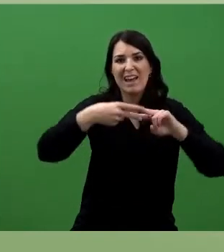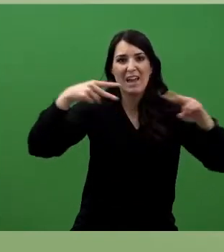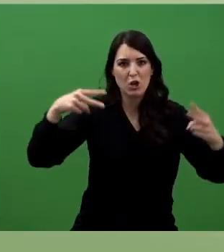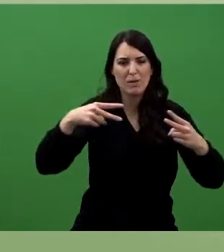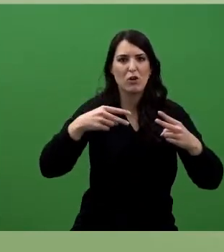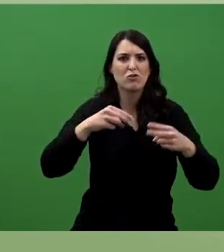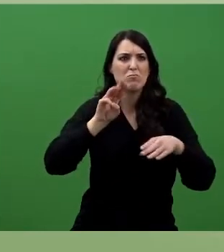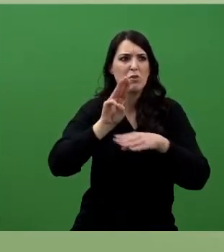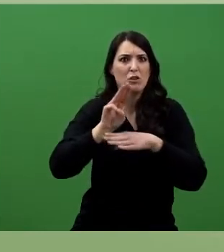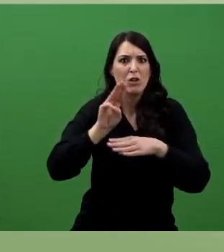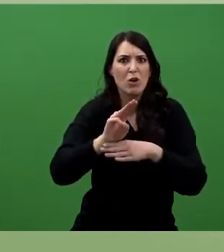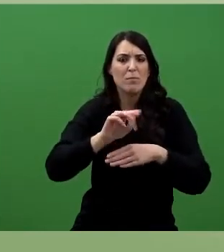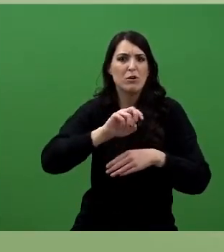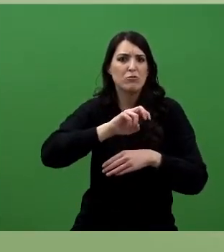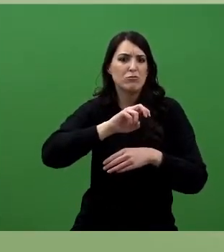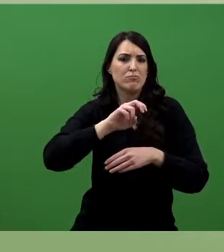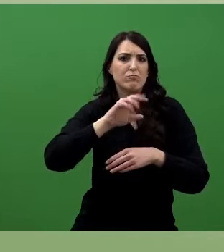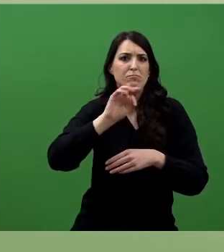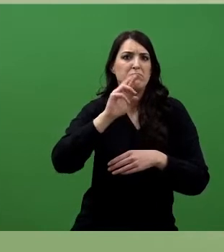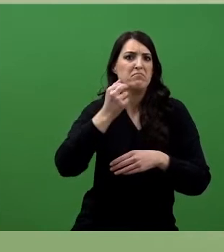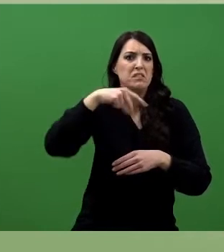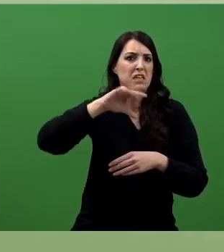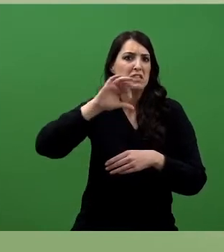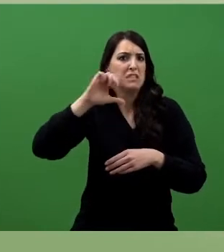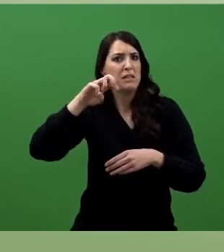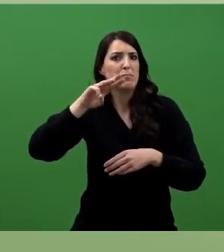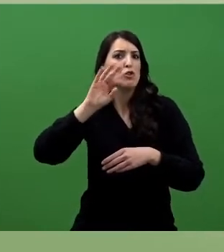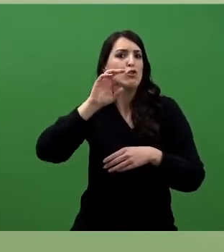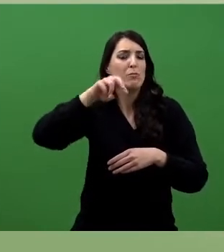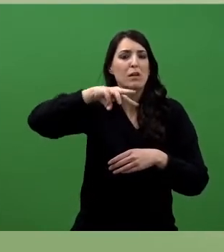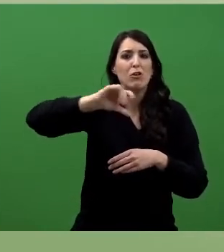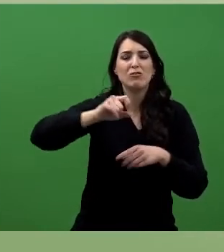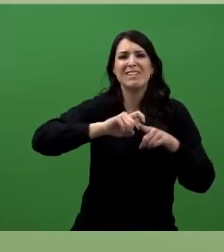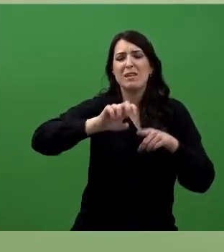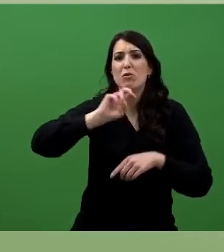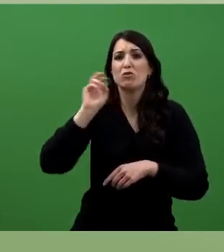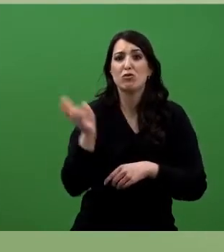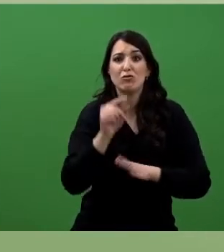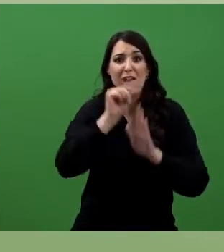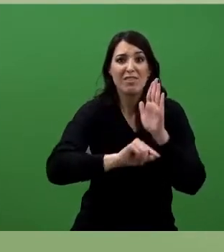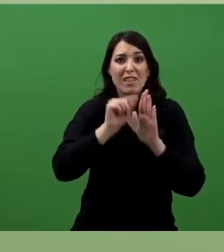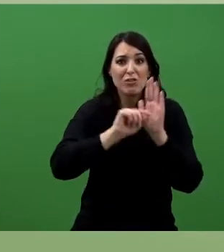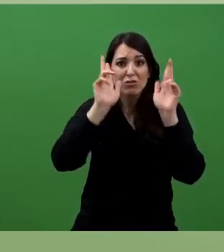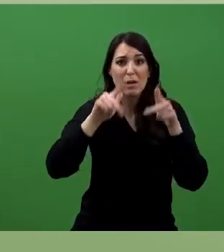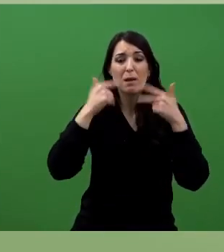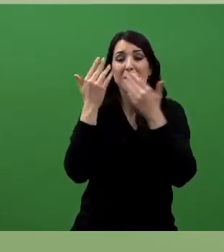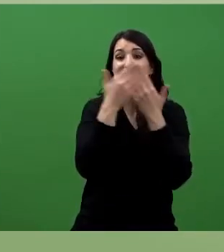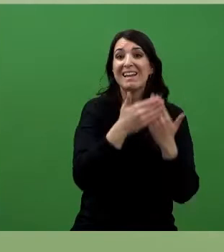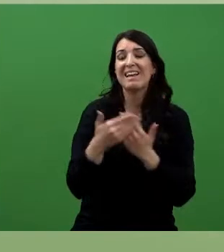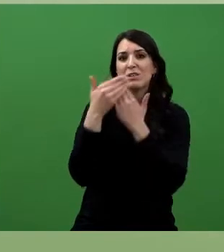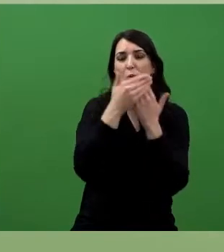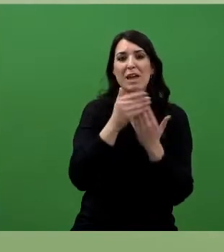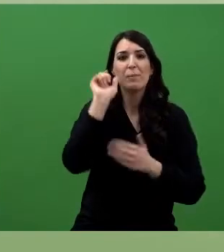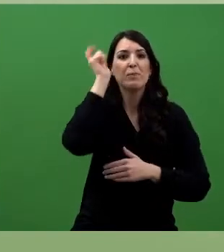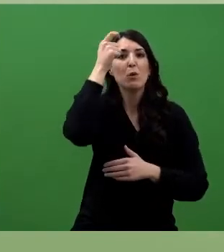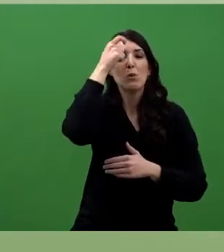genómicos, proteómicos, transcriptómicos, metabolómicos, etc. Es decir, datos que permiten estudiar un